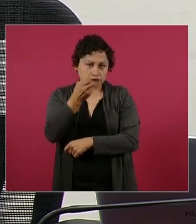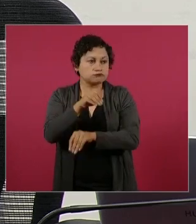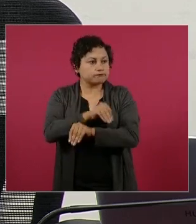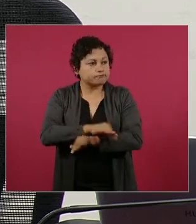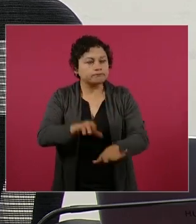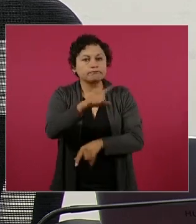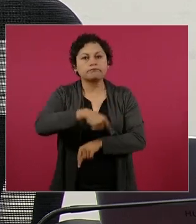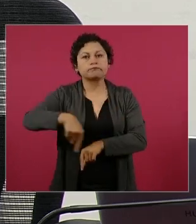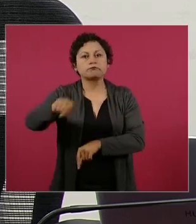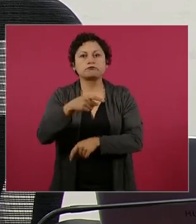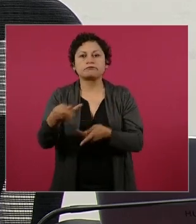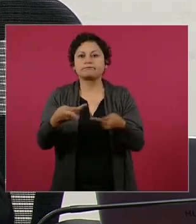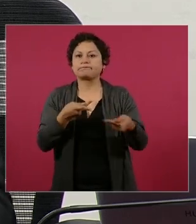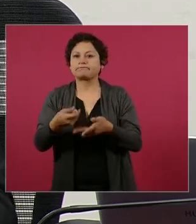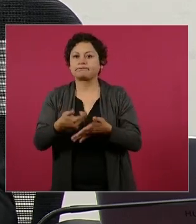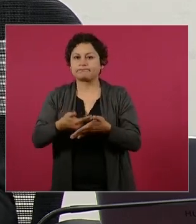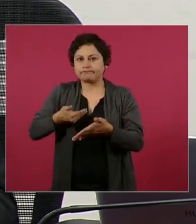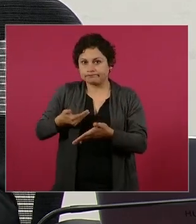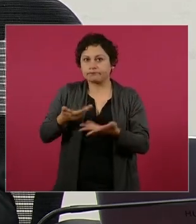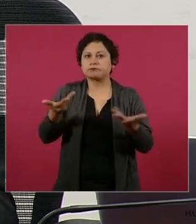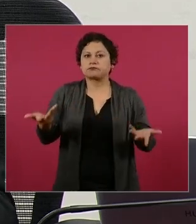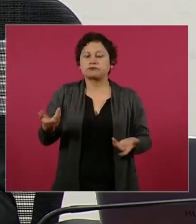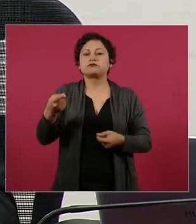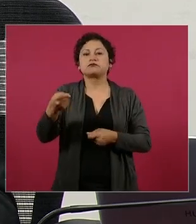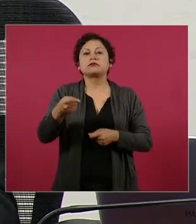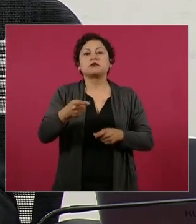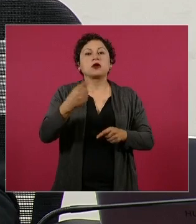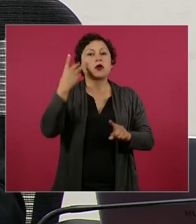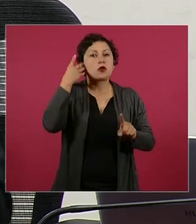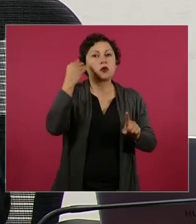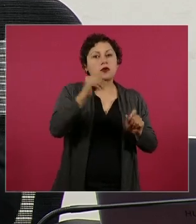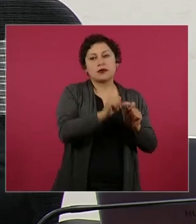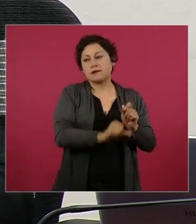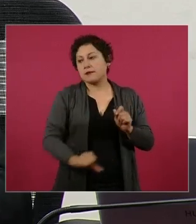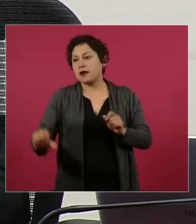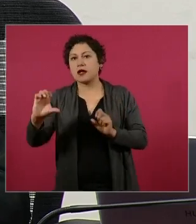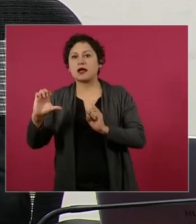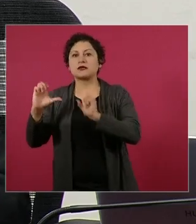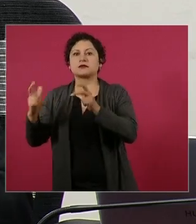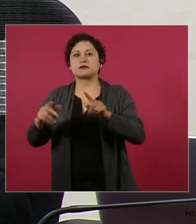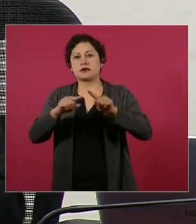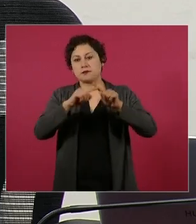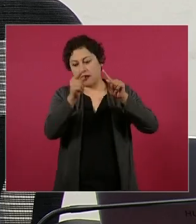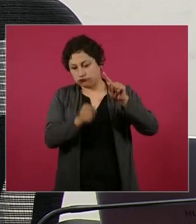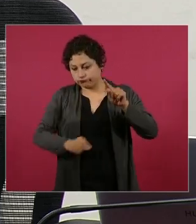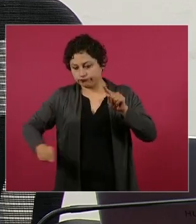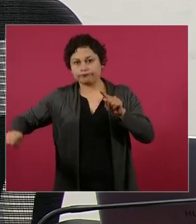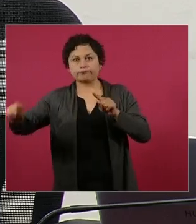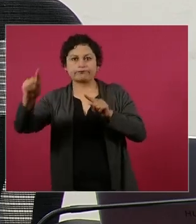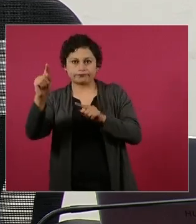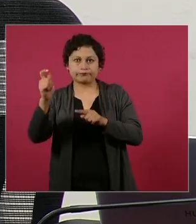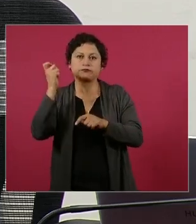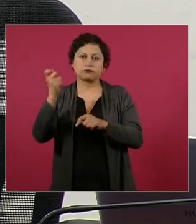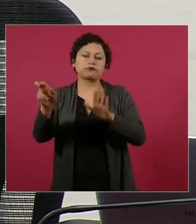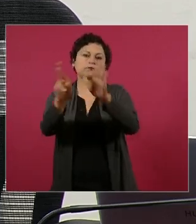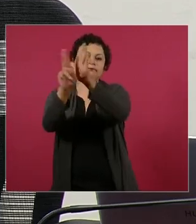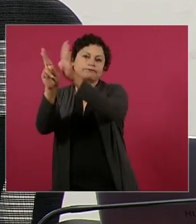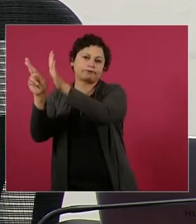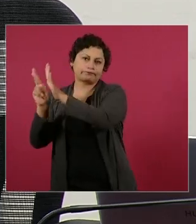de 14,000 altavoces desde Colima hasta Chiapas, en todo lo que es la ruta del Pacífico y también hacia el